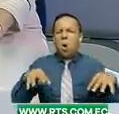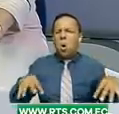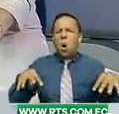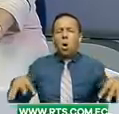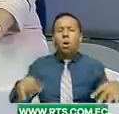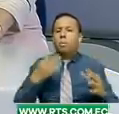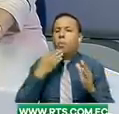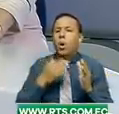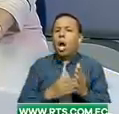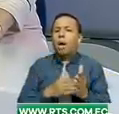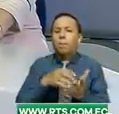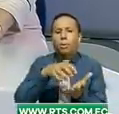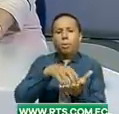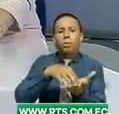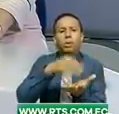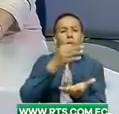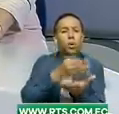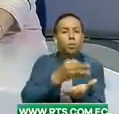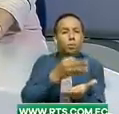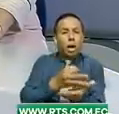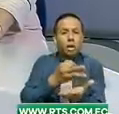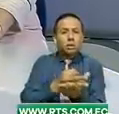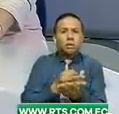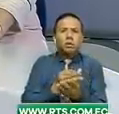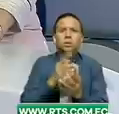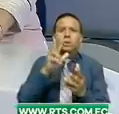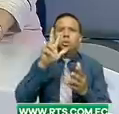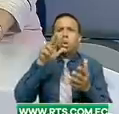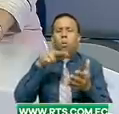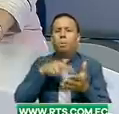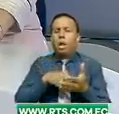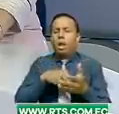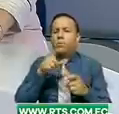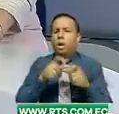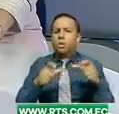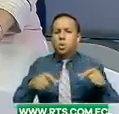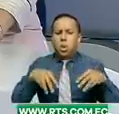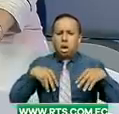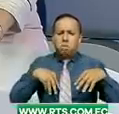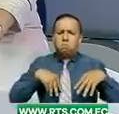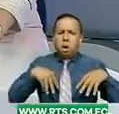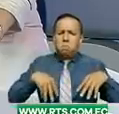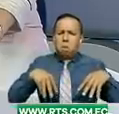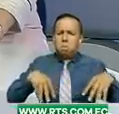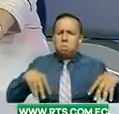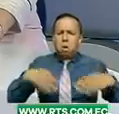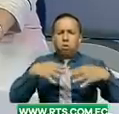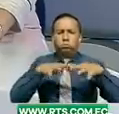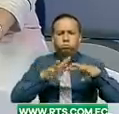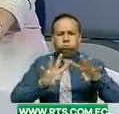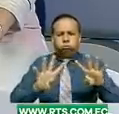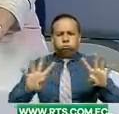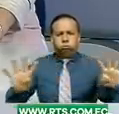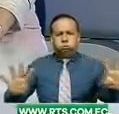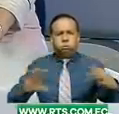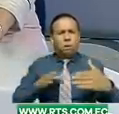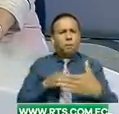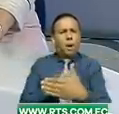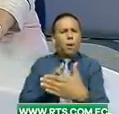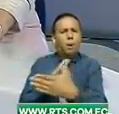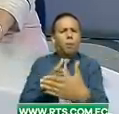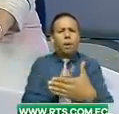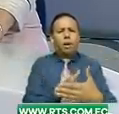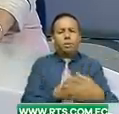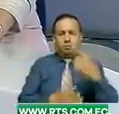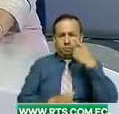por ejemplo, más de 2.000 protestantes impidieron el paso en la vía E35 por cerca de 2 horas. Enseguida, un resumen